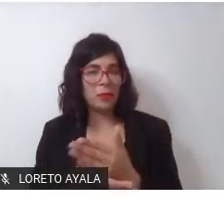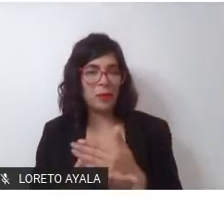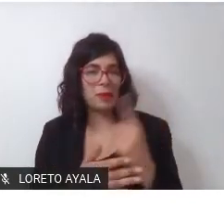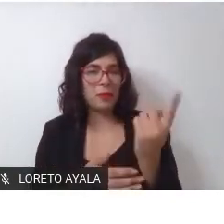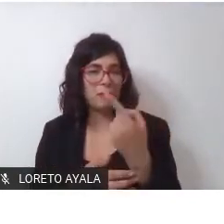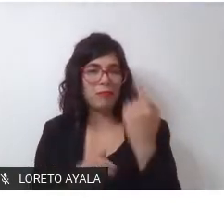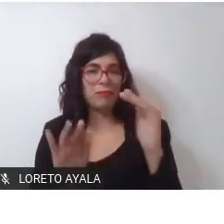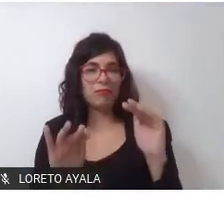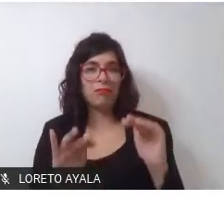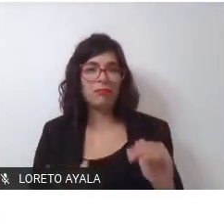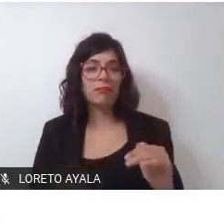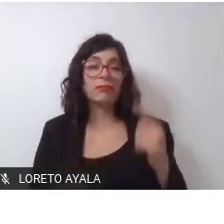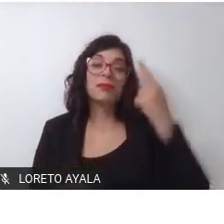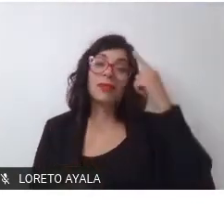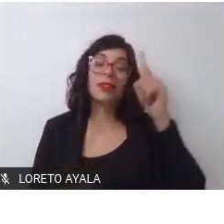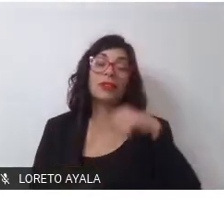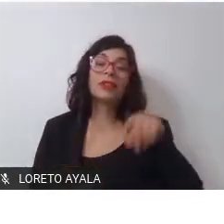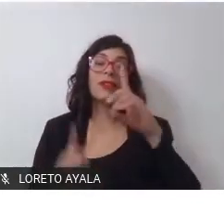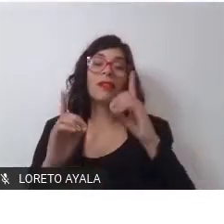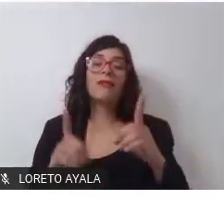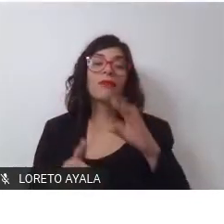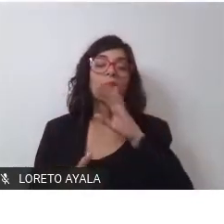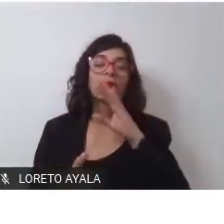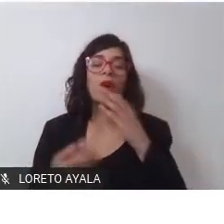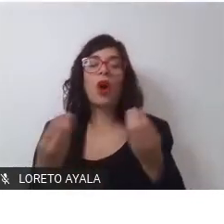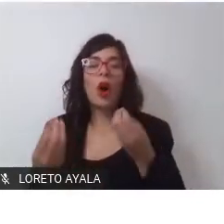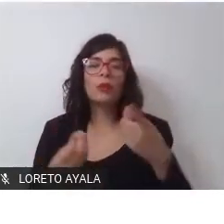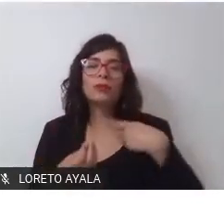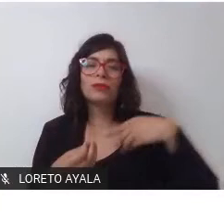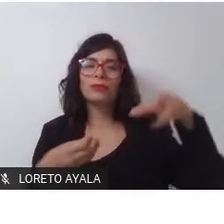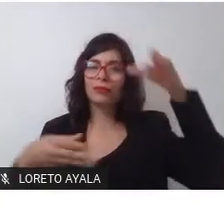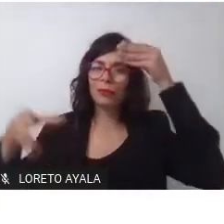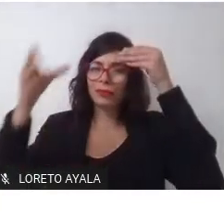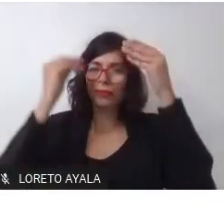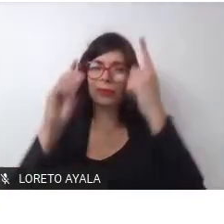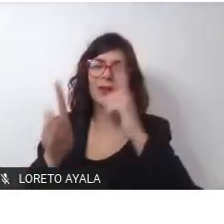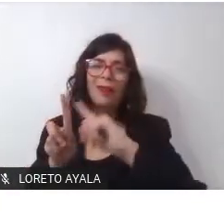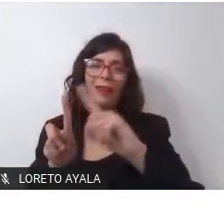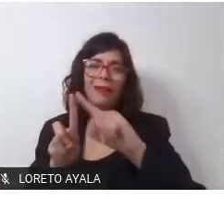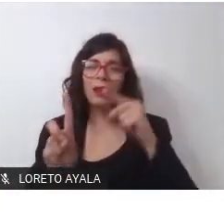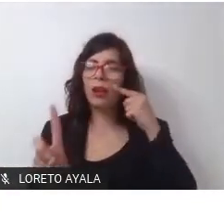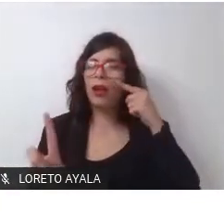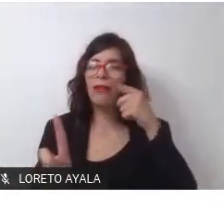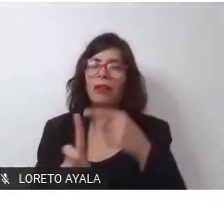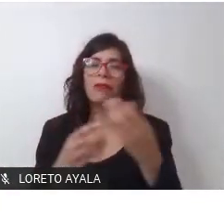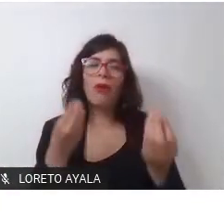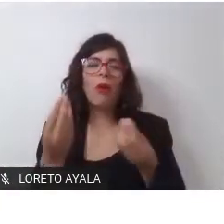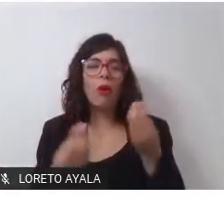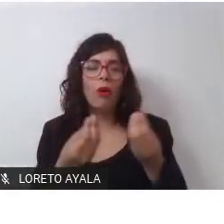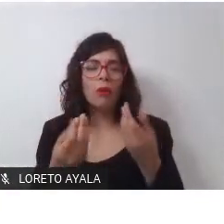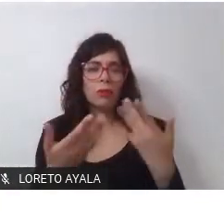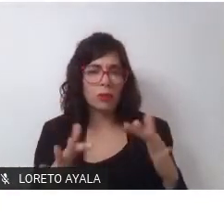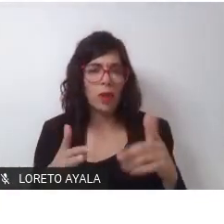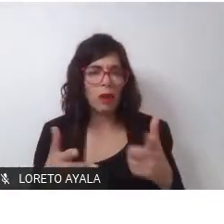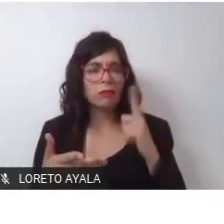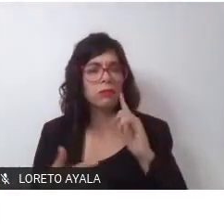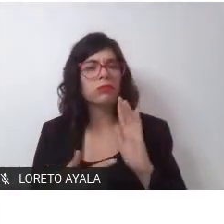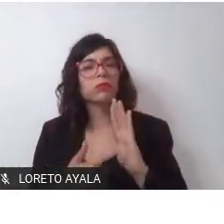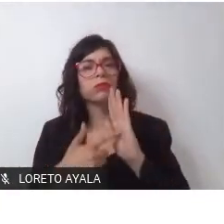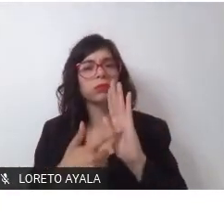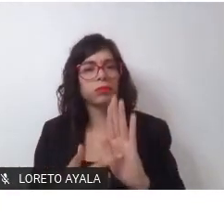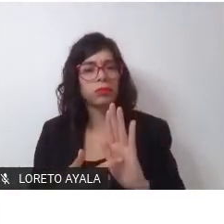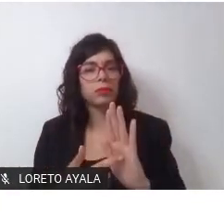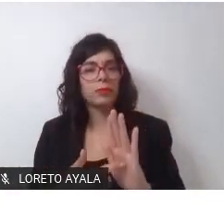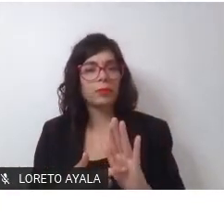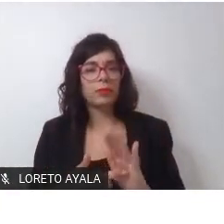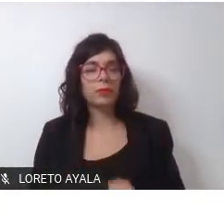les decía que tenemos que usar la progresión de los aprendizajes de los distintos objetivos que están dados, está en la página